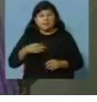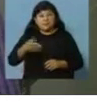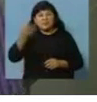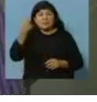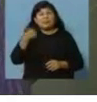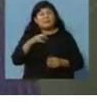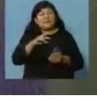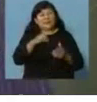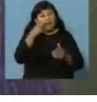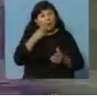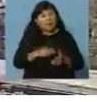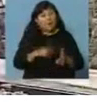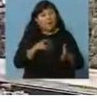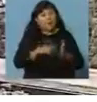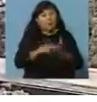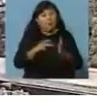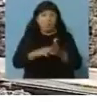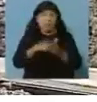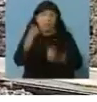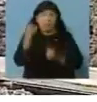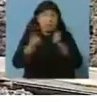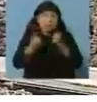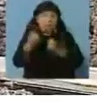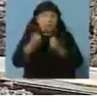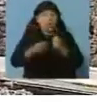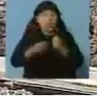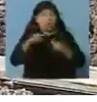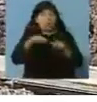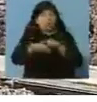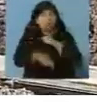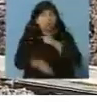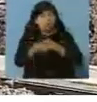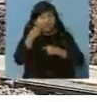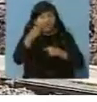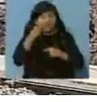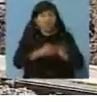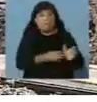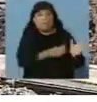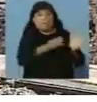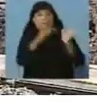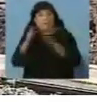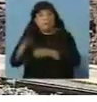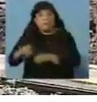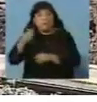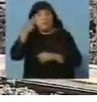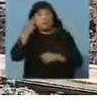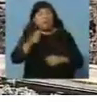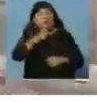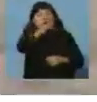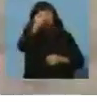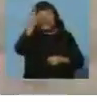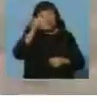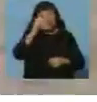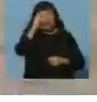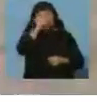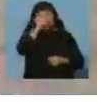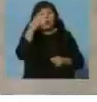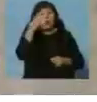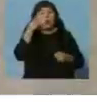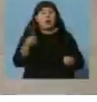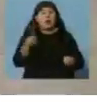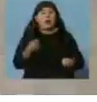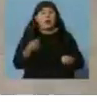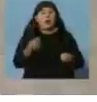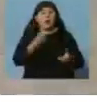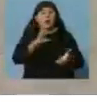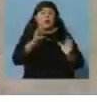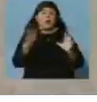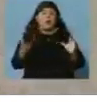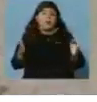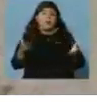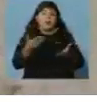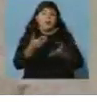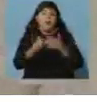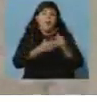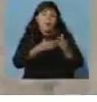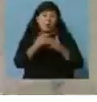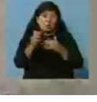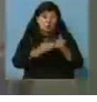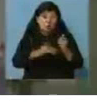un poco esta crisis estamos viviendo a raíz de esta definición del gobierno nacional de un poco ajustar a través de la obra pública